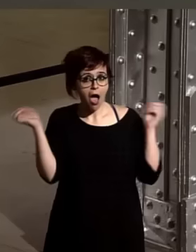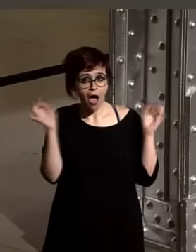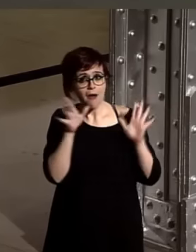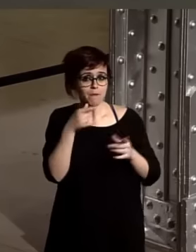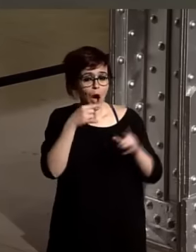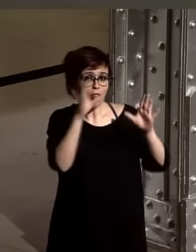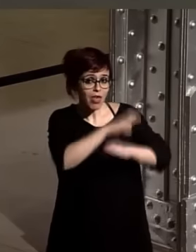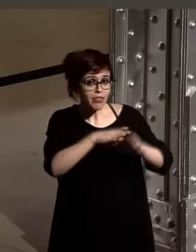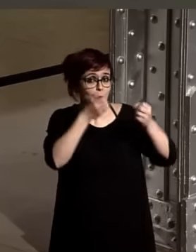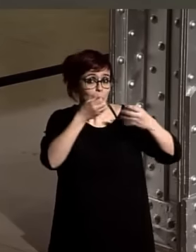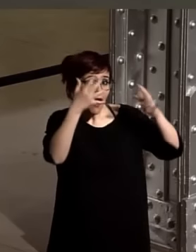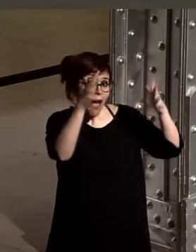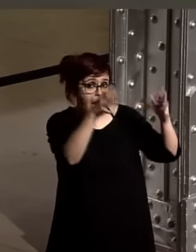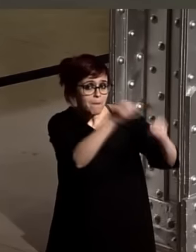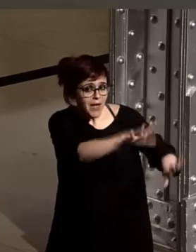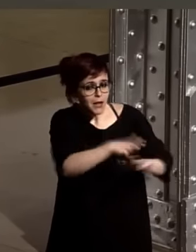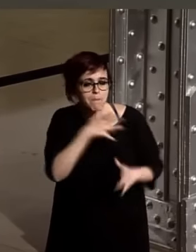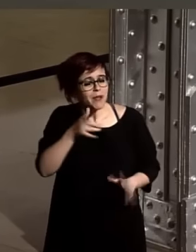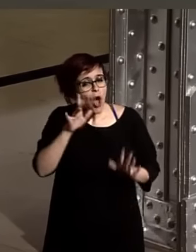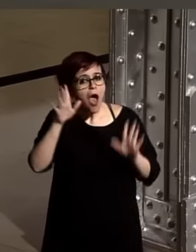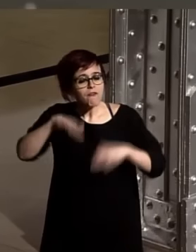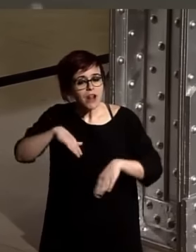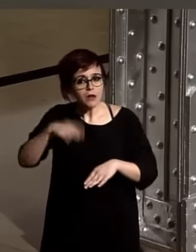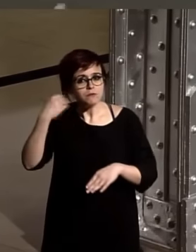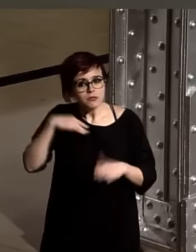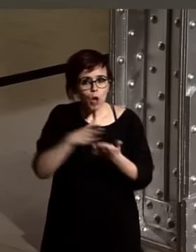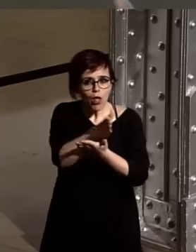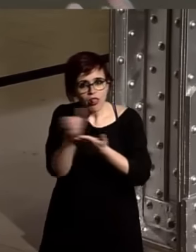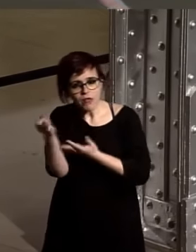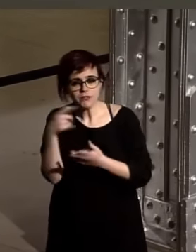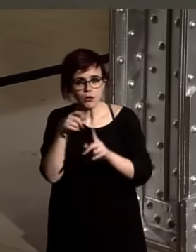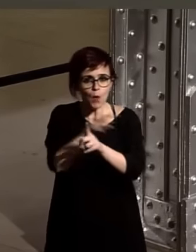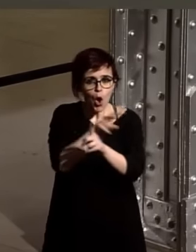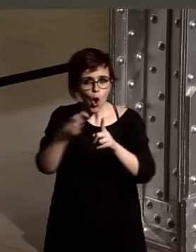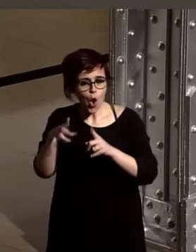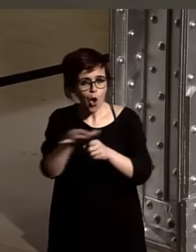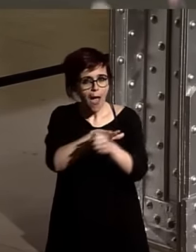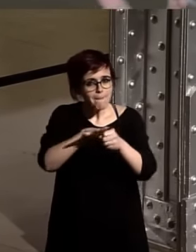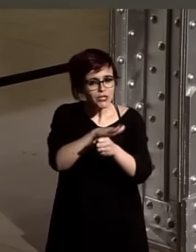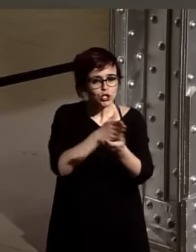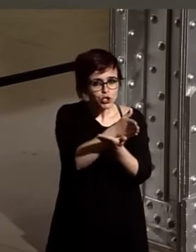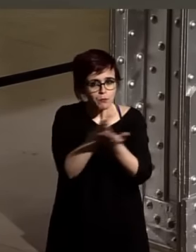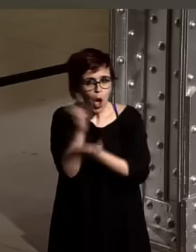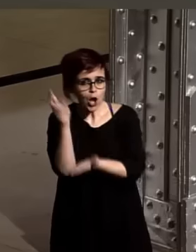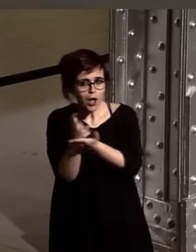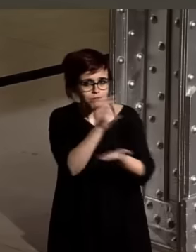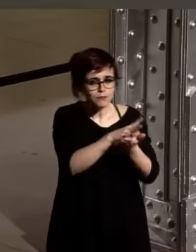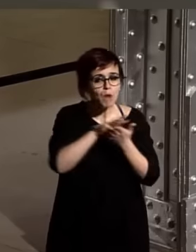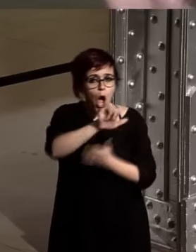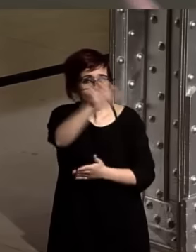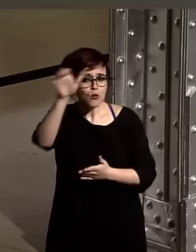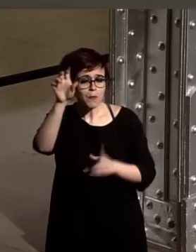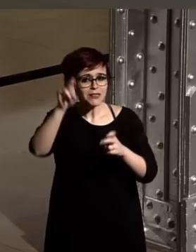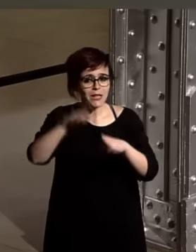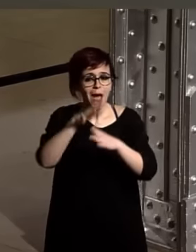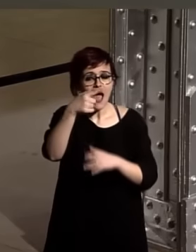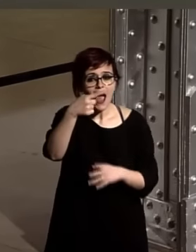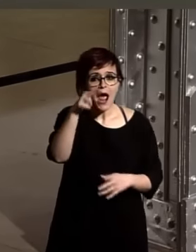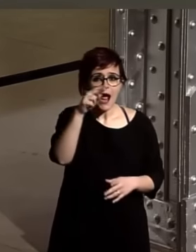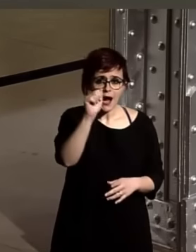crítica de un proyecto que es el el hay dos flagships o sea dos grandes apuestas de Europa a nivel científica es